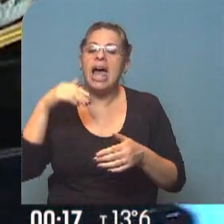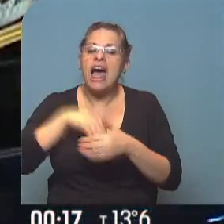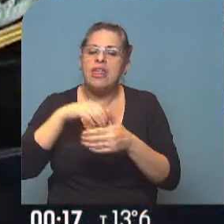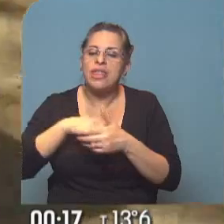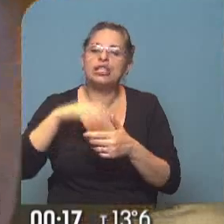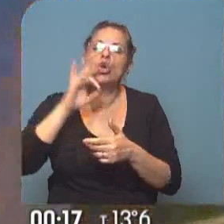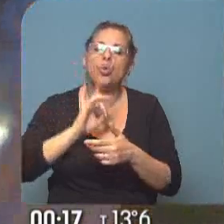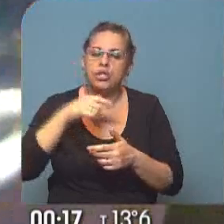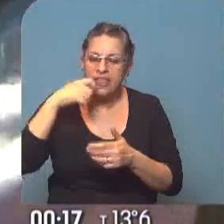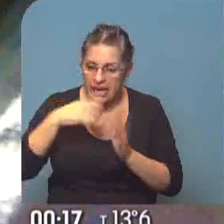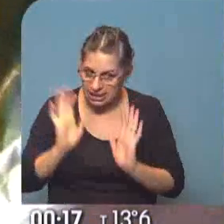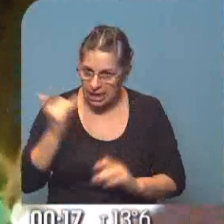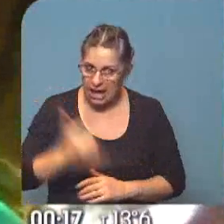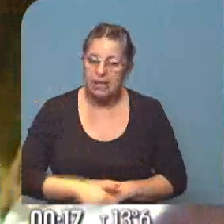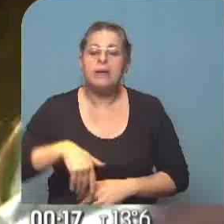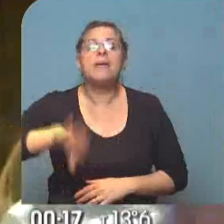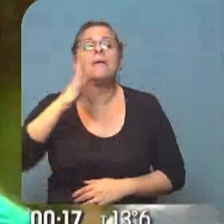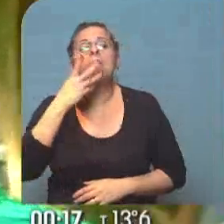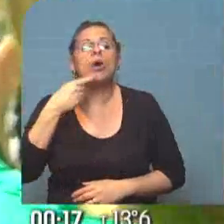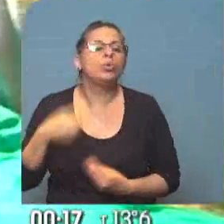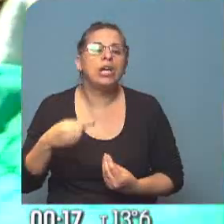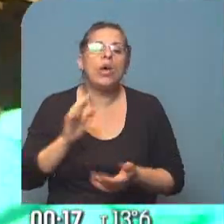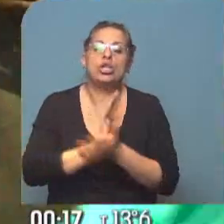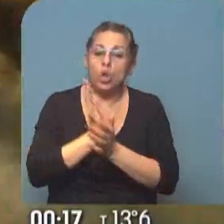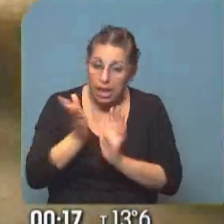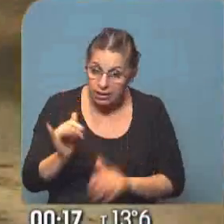leche. ¿Qué es lo que te gusta más de lo dulce? ¿El chocolate?